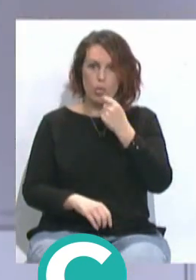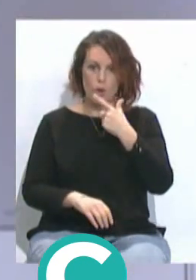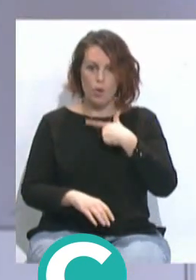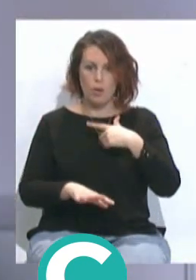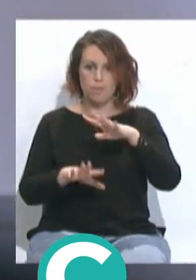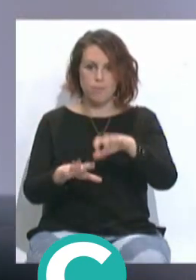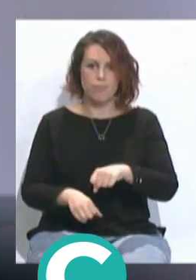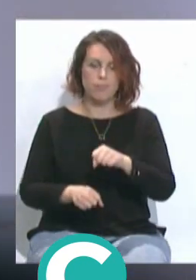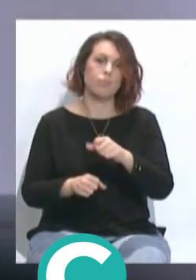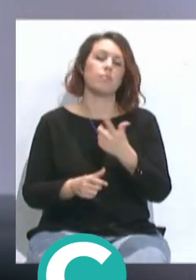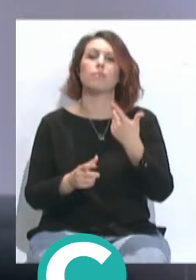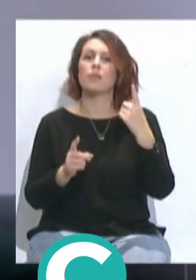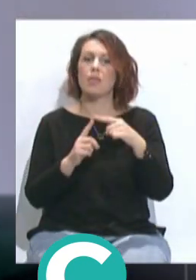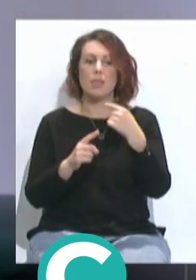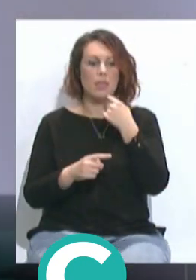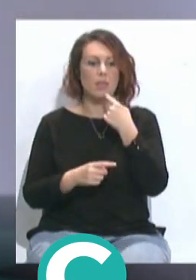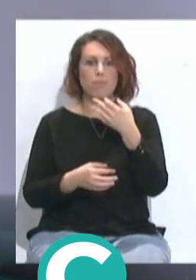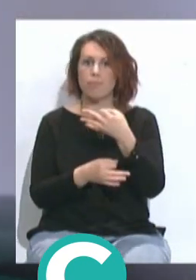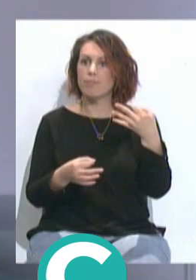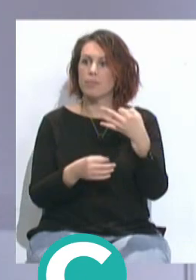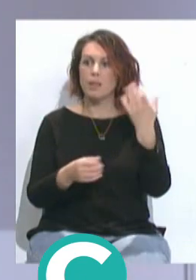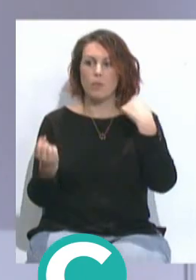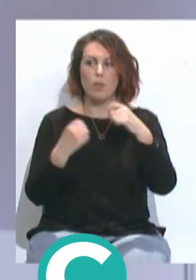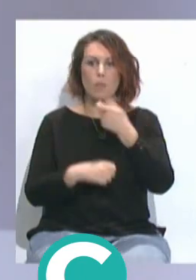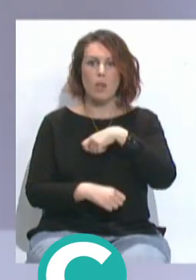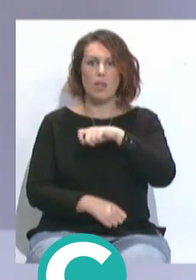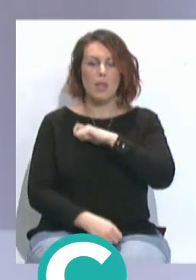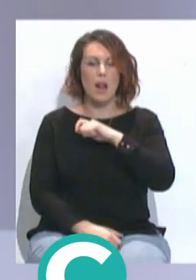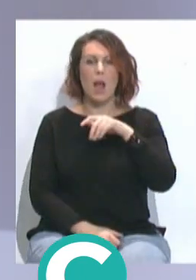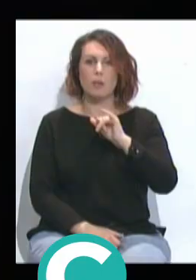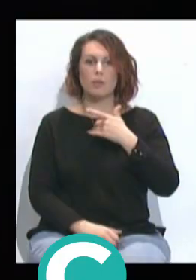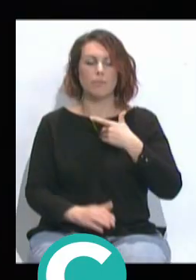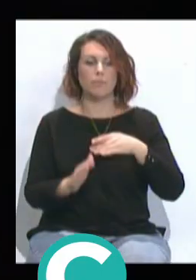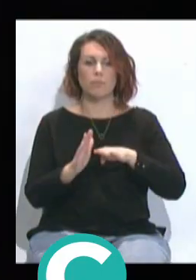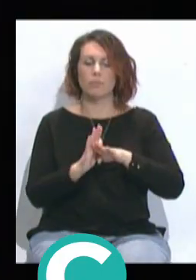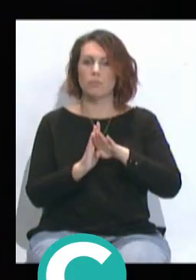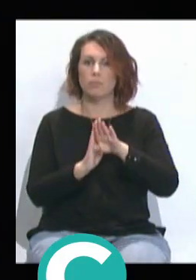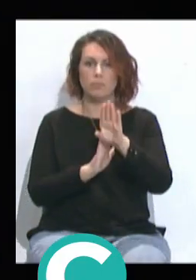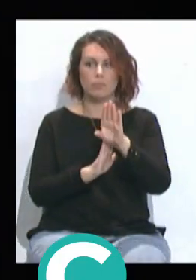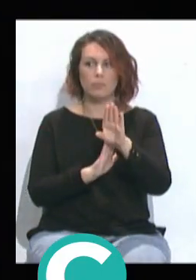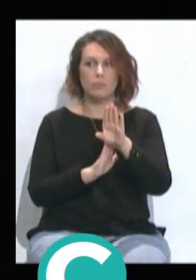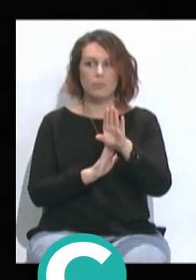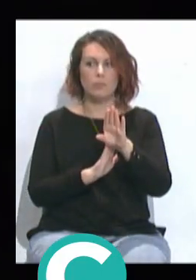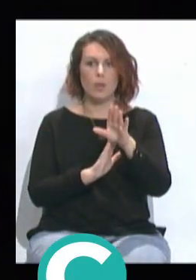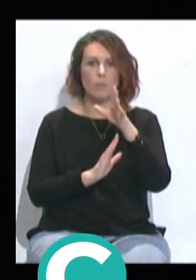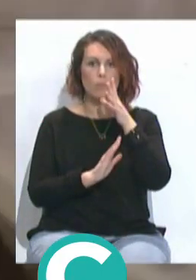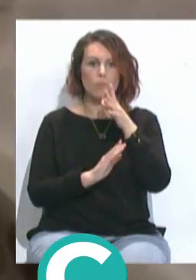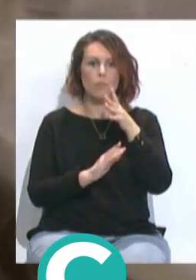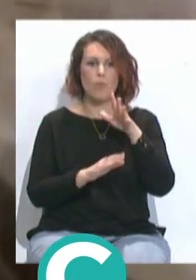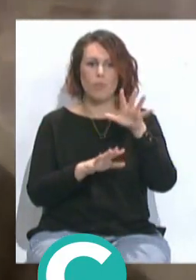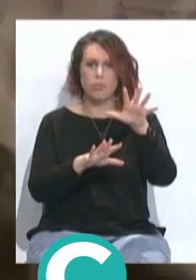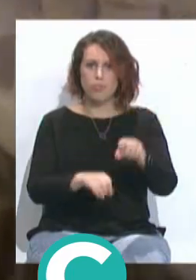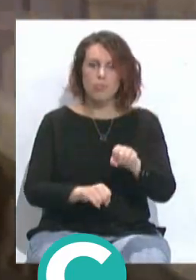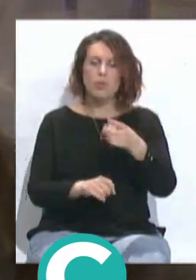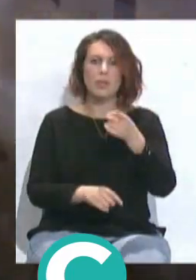Debo resaltar la efectividad de las actuaciones policiales que arrojan una tendencia al alza en el volumen de detenciones